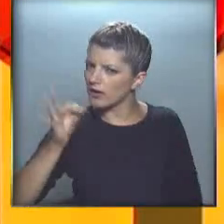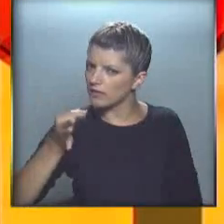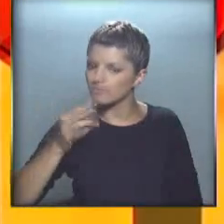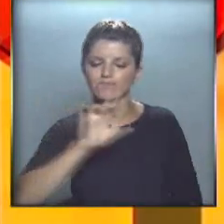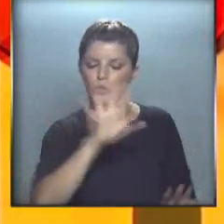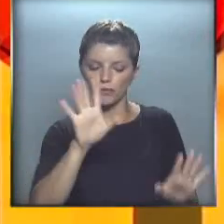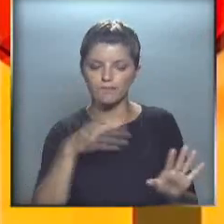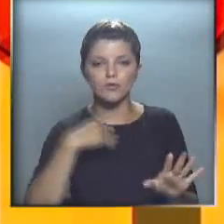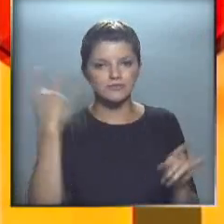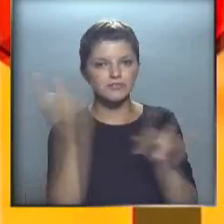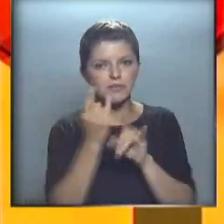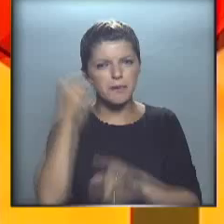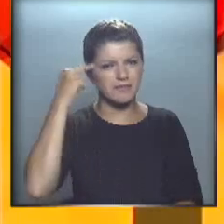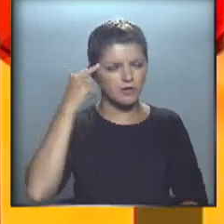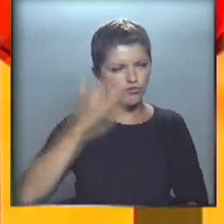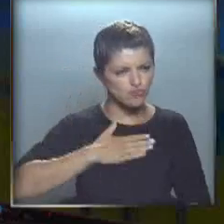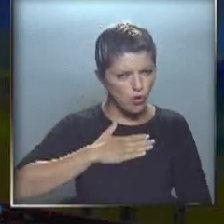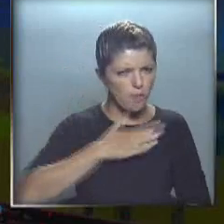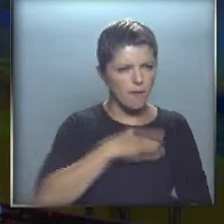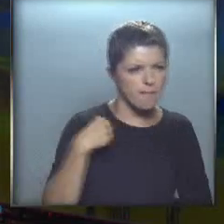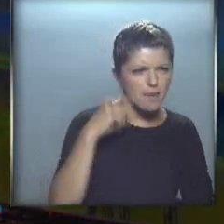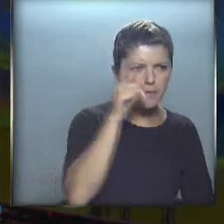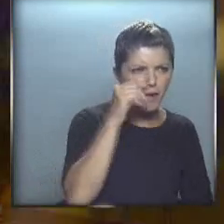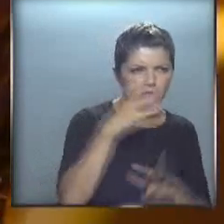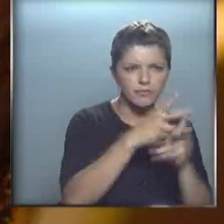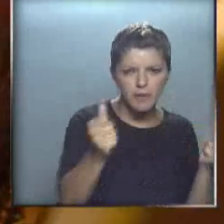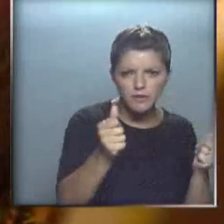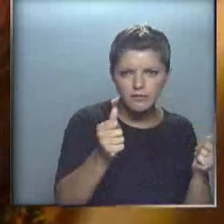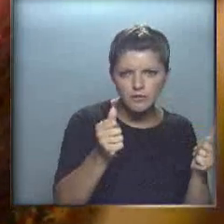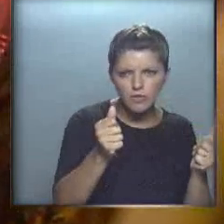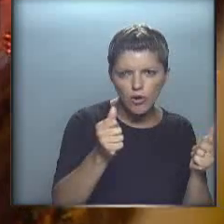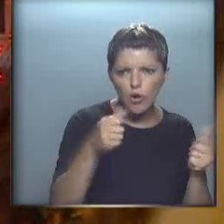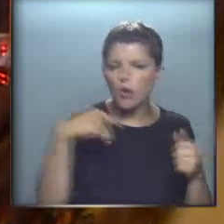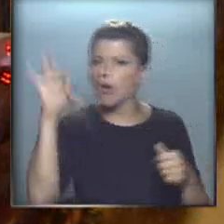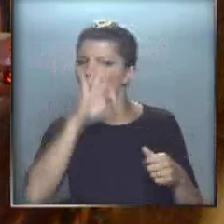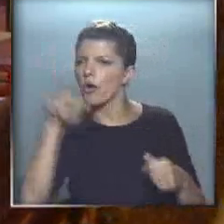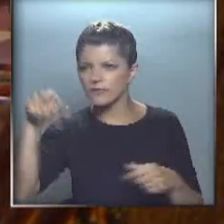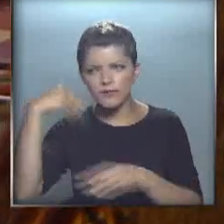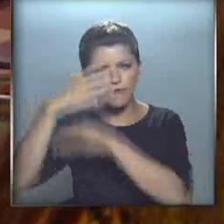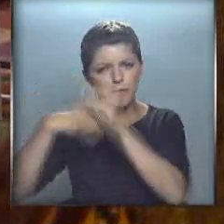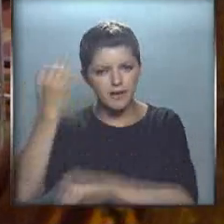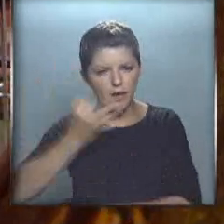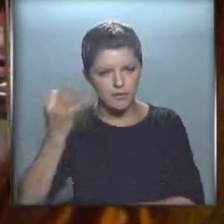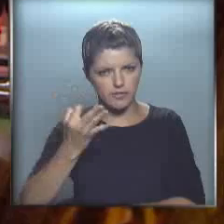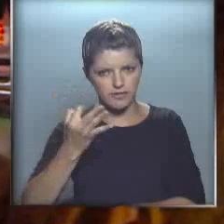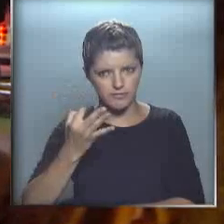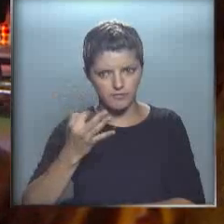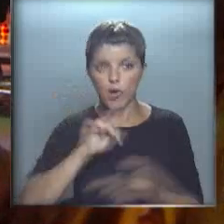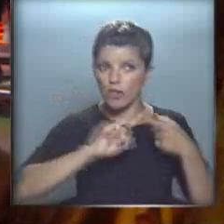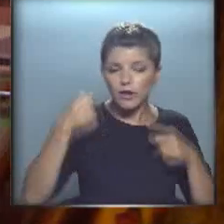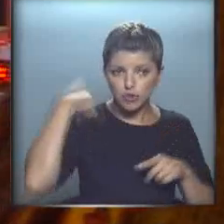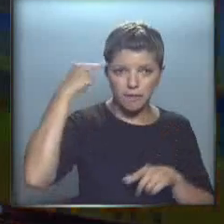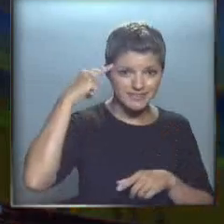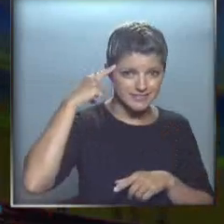fue... ¿Soy hijo de desaparecidos o soy hijo directamente de esta gente? Sí, directamente. Mirá vos. No sé por qué. ¿Y cuándo empezó a dudar? Y empecé a dudar